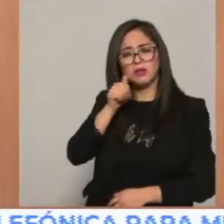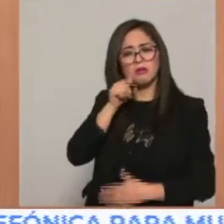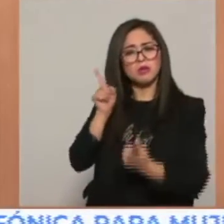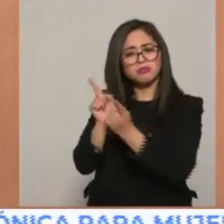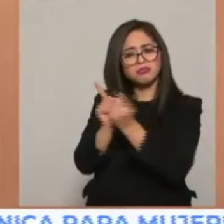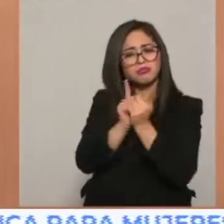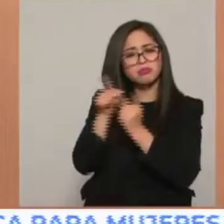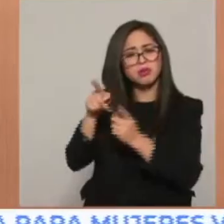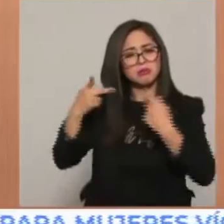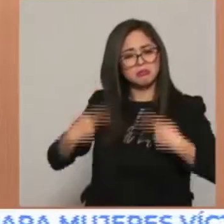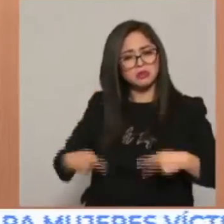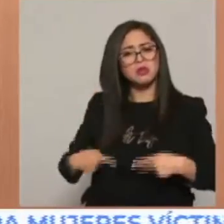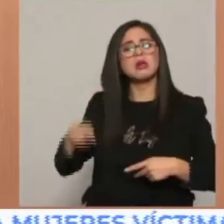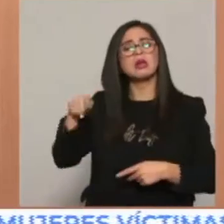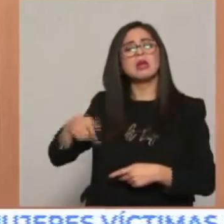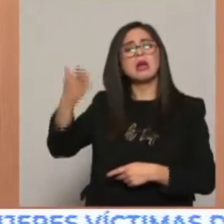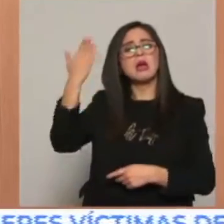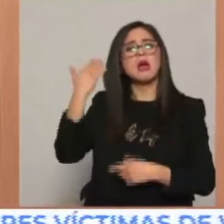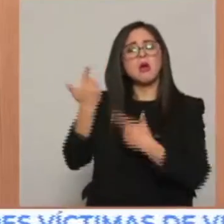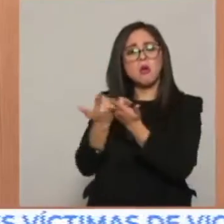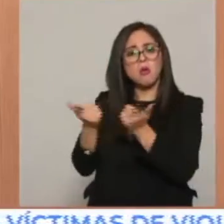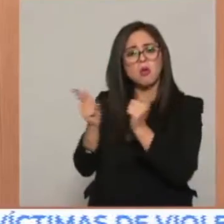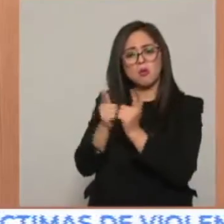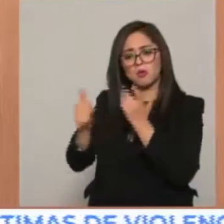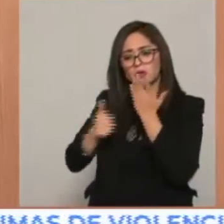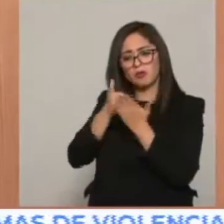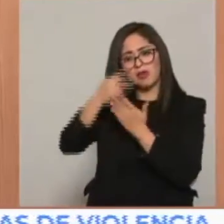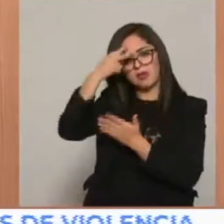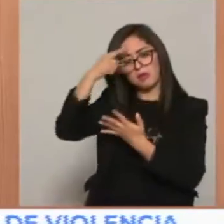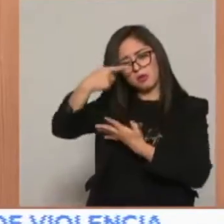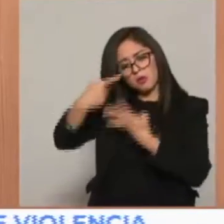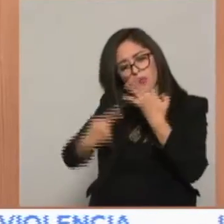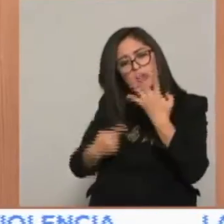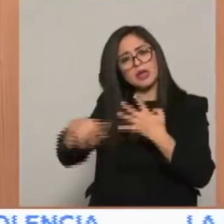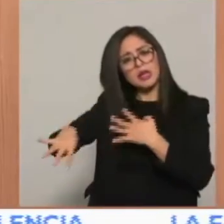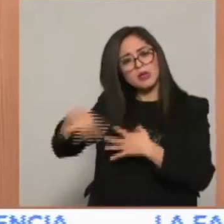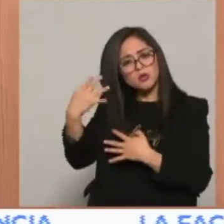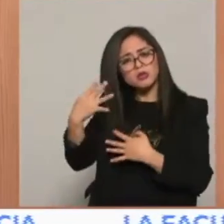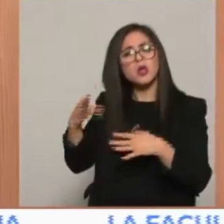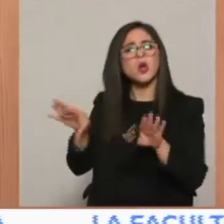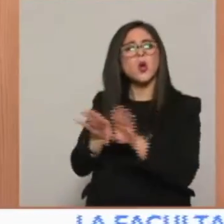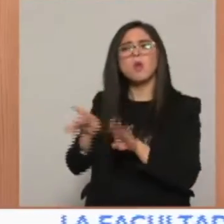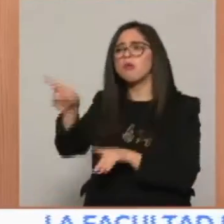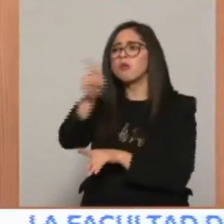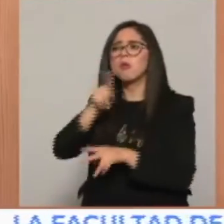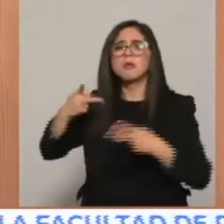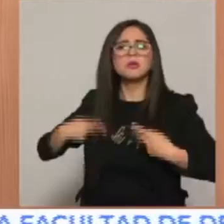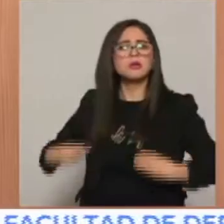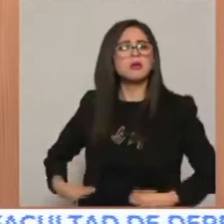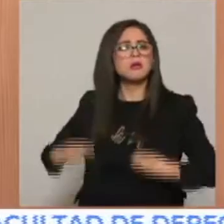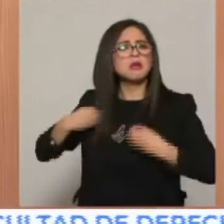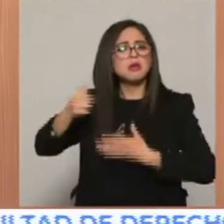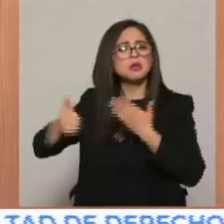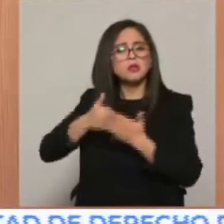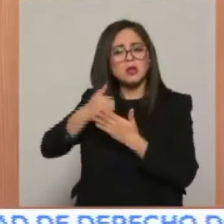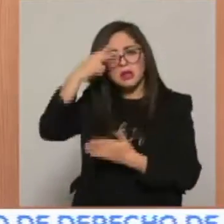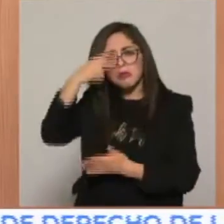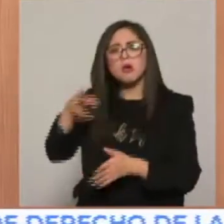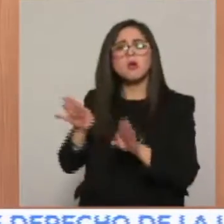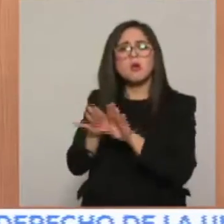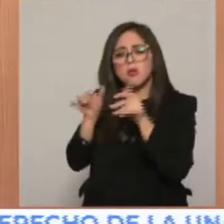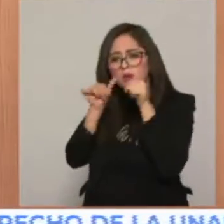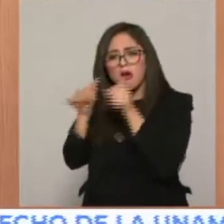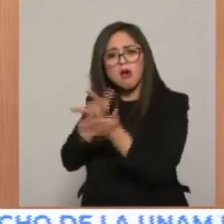de México abordara estos 14 grupos vulnerables, ¿qué tan empáticos estamos siendo como ciudadanos con estos sectores? Por ejemplo, la comunidad